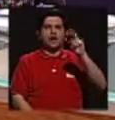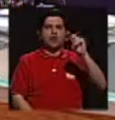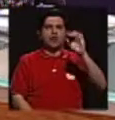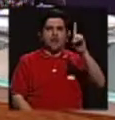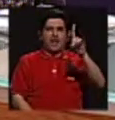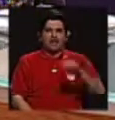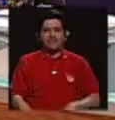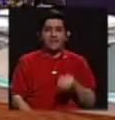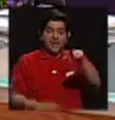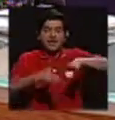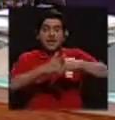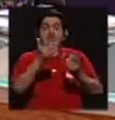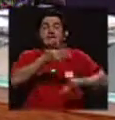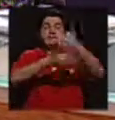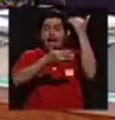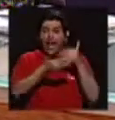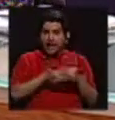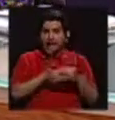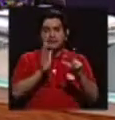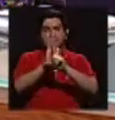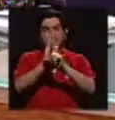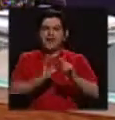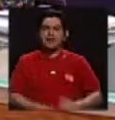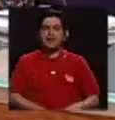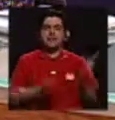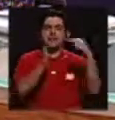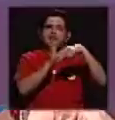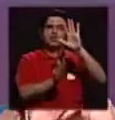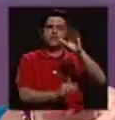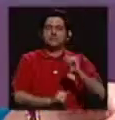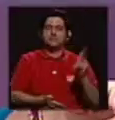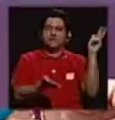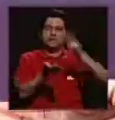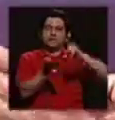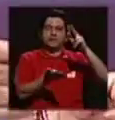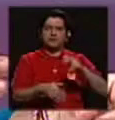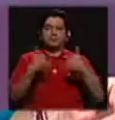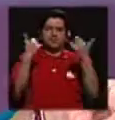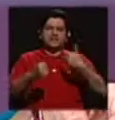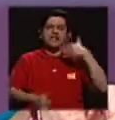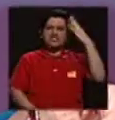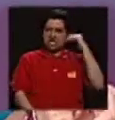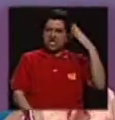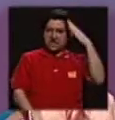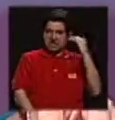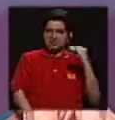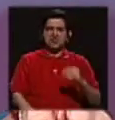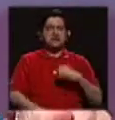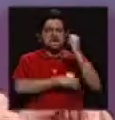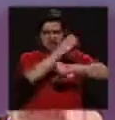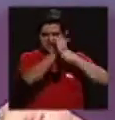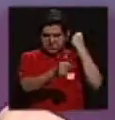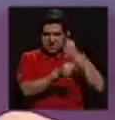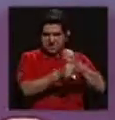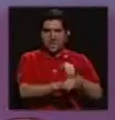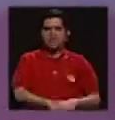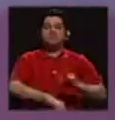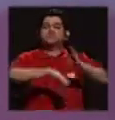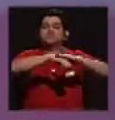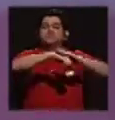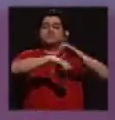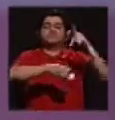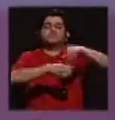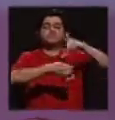es interesante, nace antes que la ley, desde el 2005 se aprueba. Entonces ha tenido ya una experiencia de algunos años que le